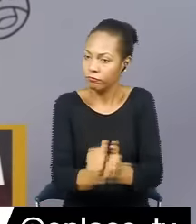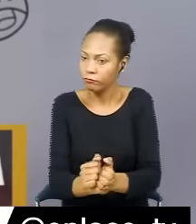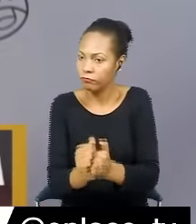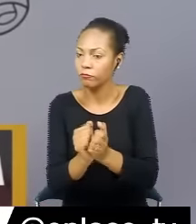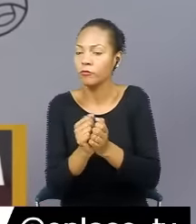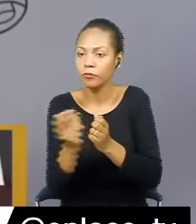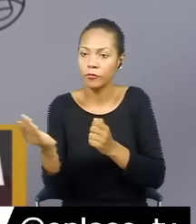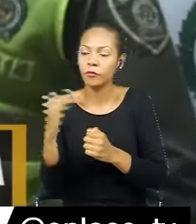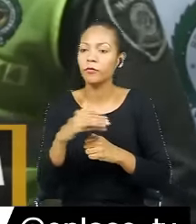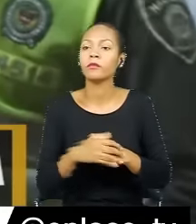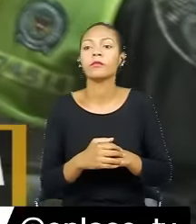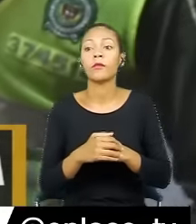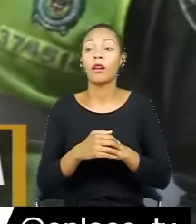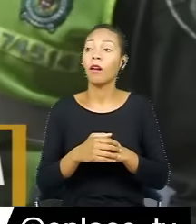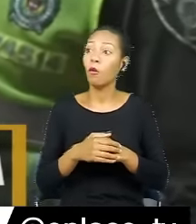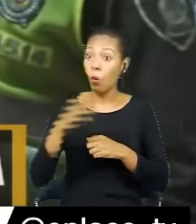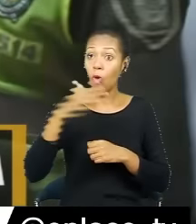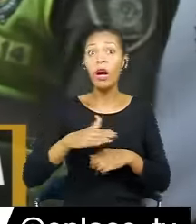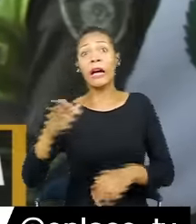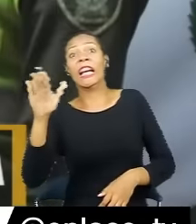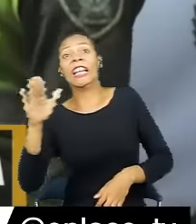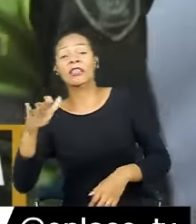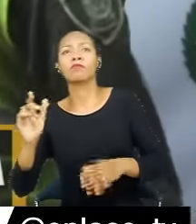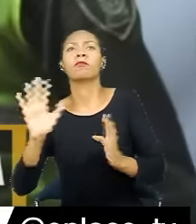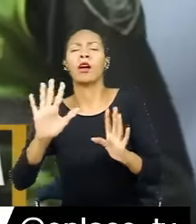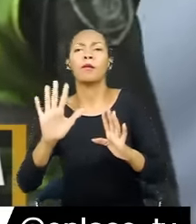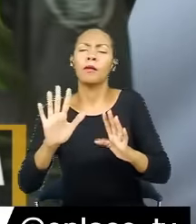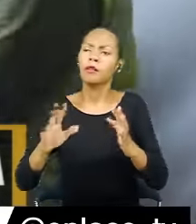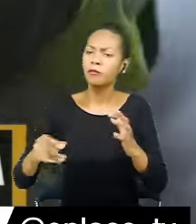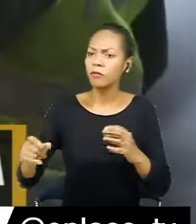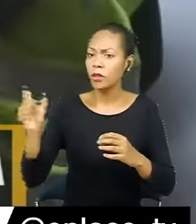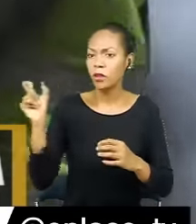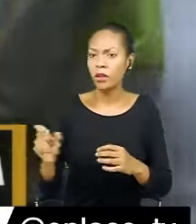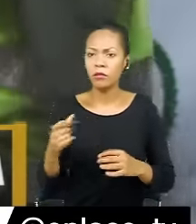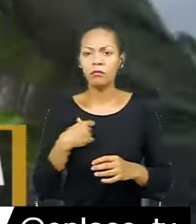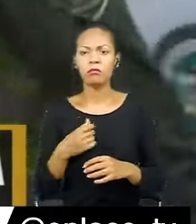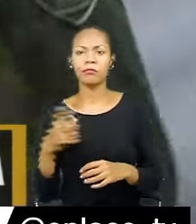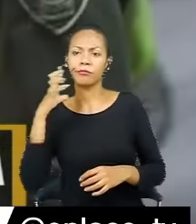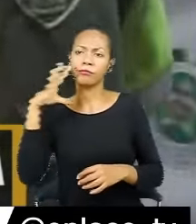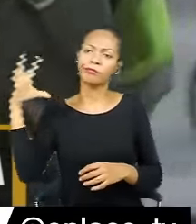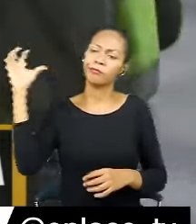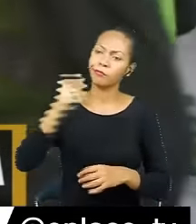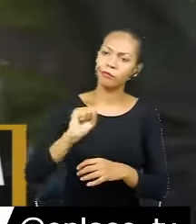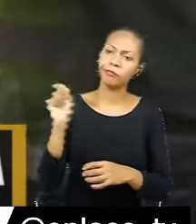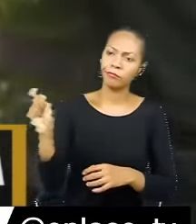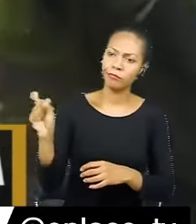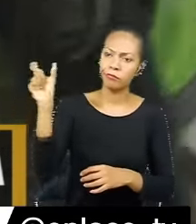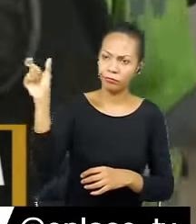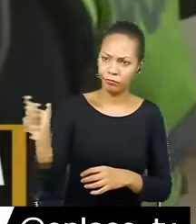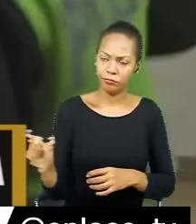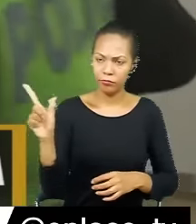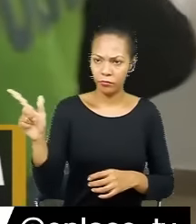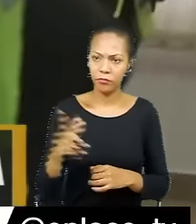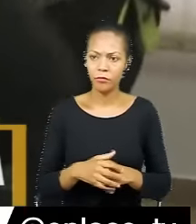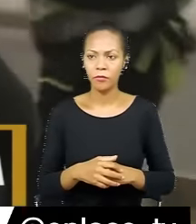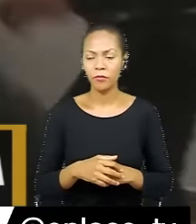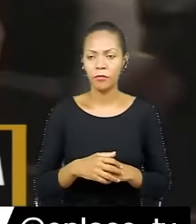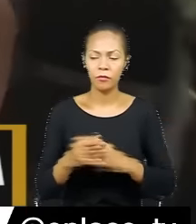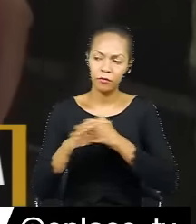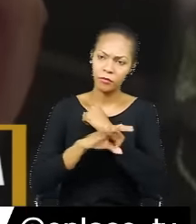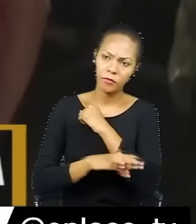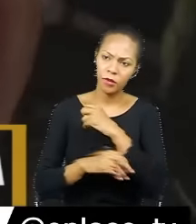se intervino este bus y se identificó a esta persona. De acuerdo a las características suministradas, y posterior